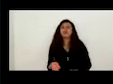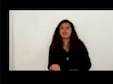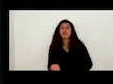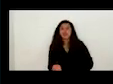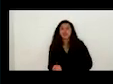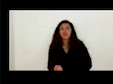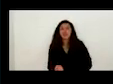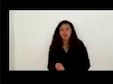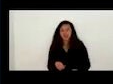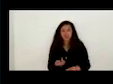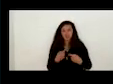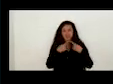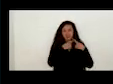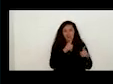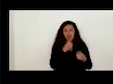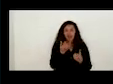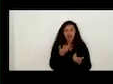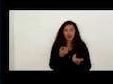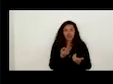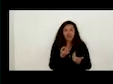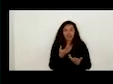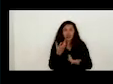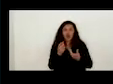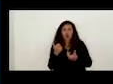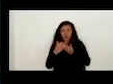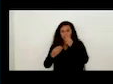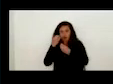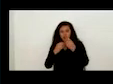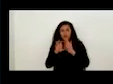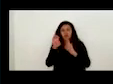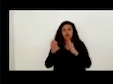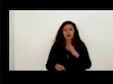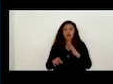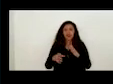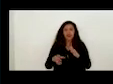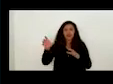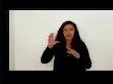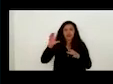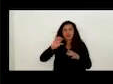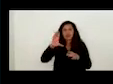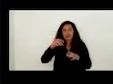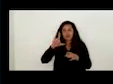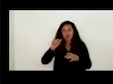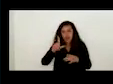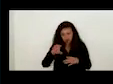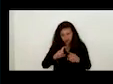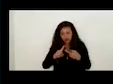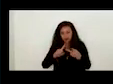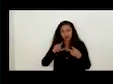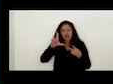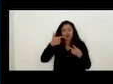de algunos otros alimentos, como son los cereales, las leguminosas, que tienen un aporte